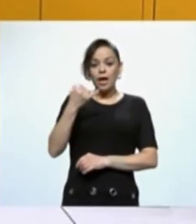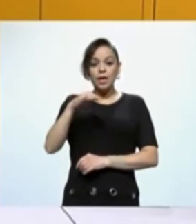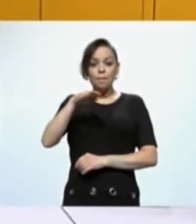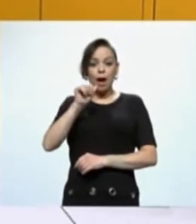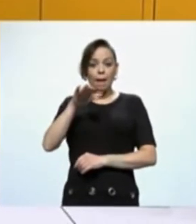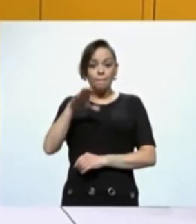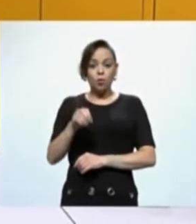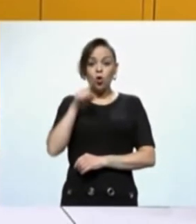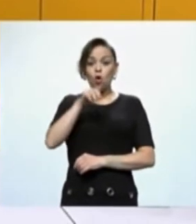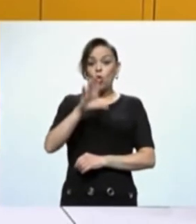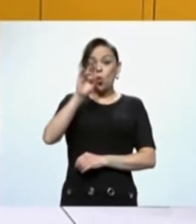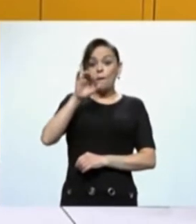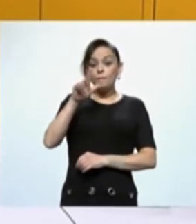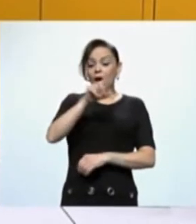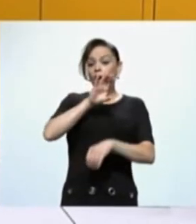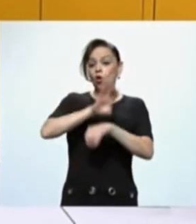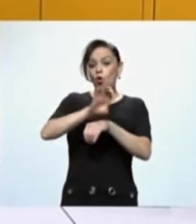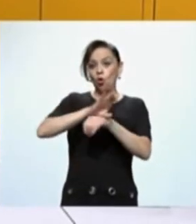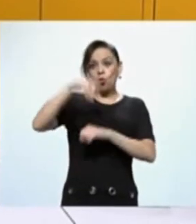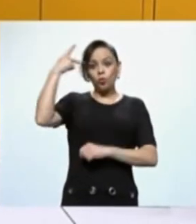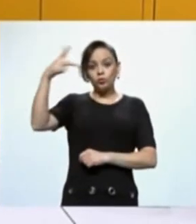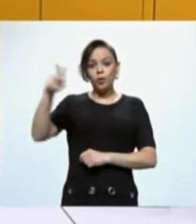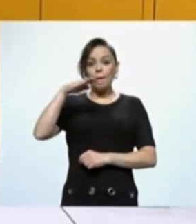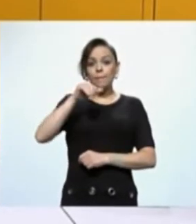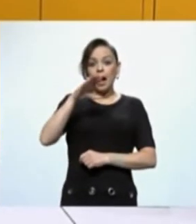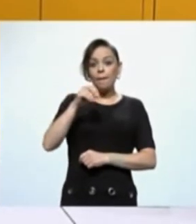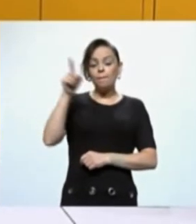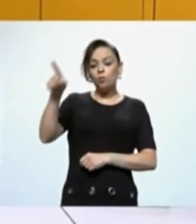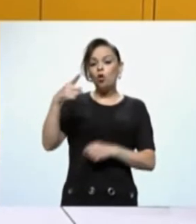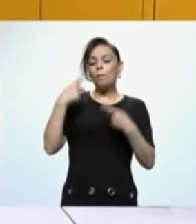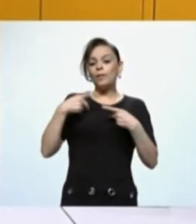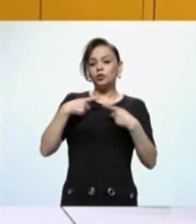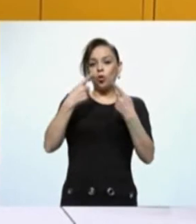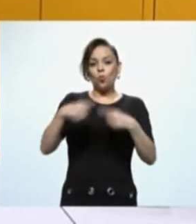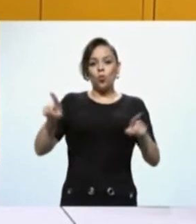proviene de Colombia y el mambo de músicos cubanos.